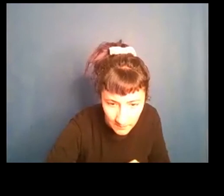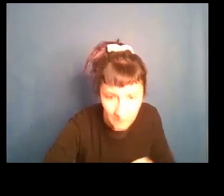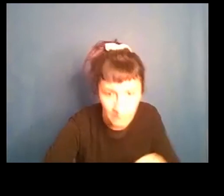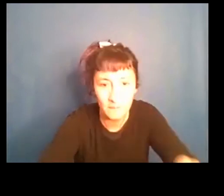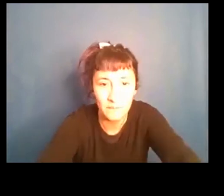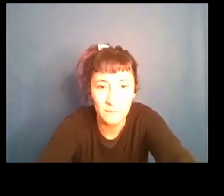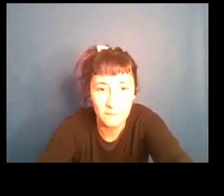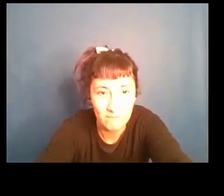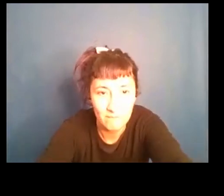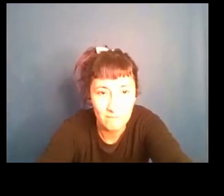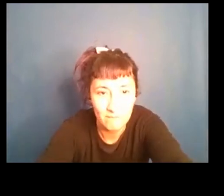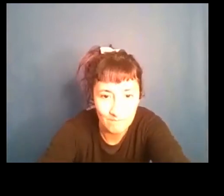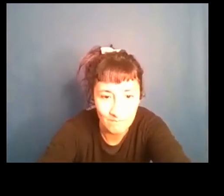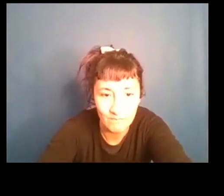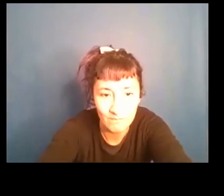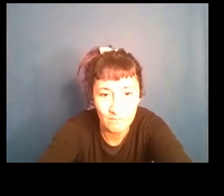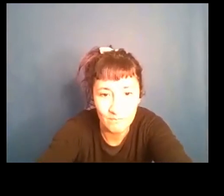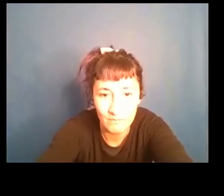Gracias.